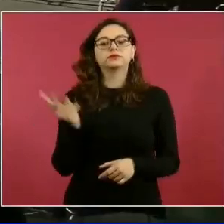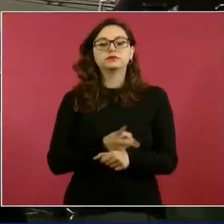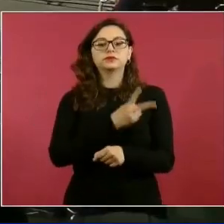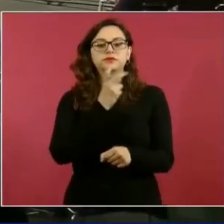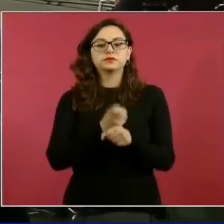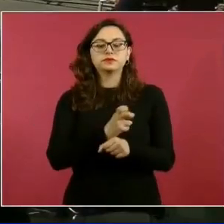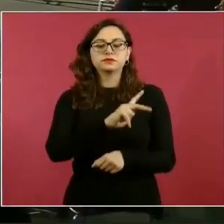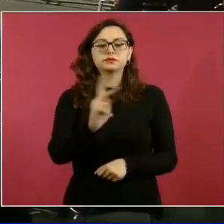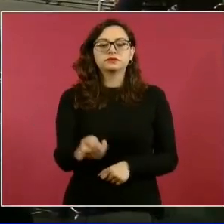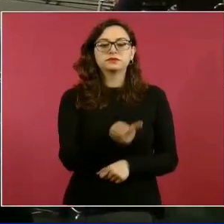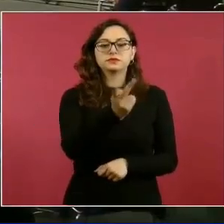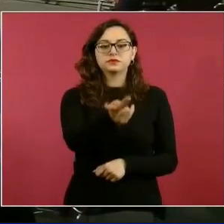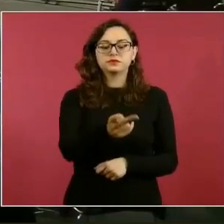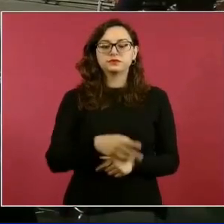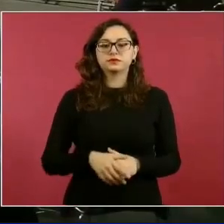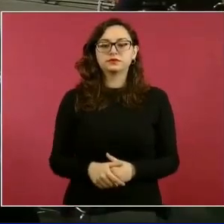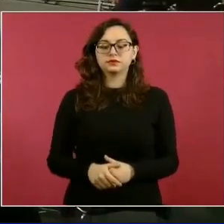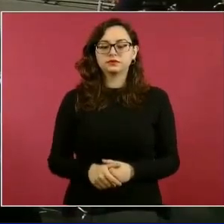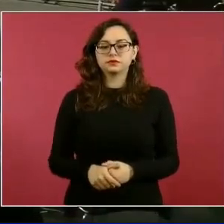Es-